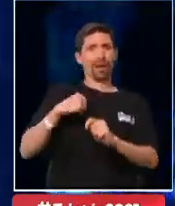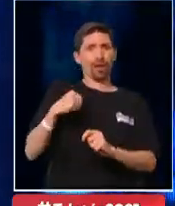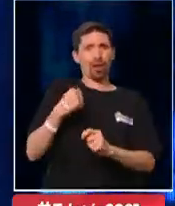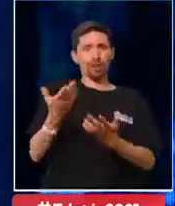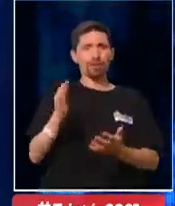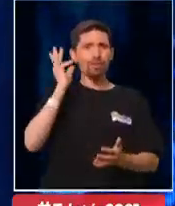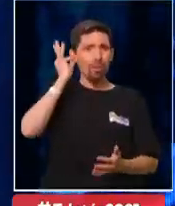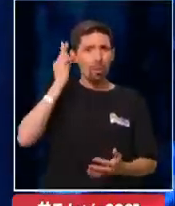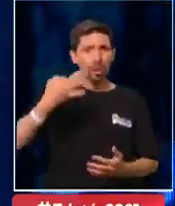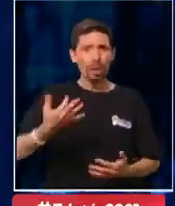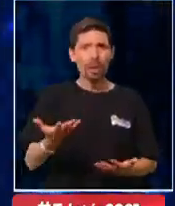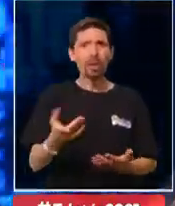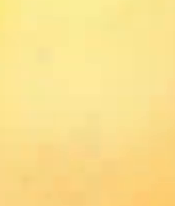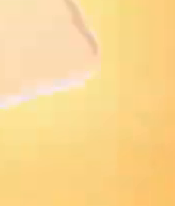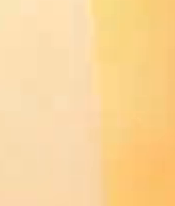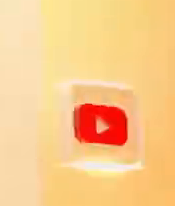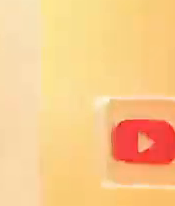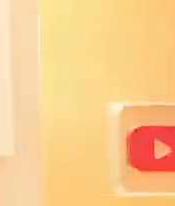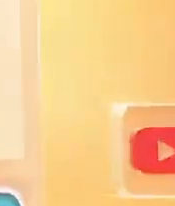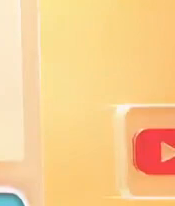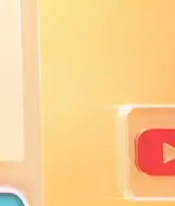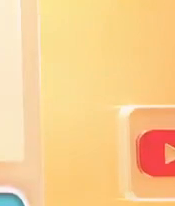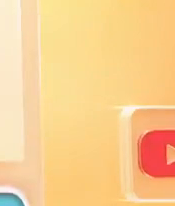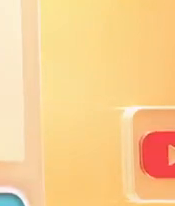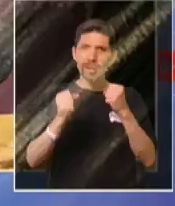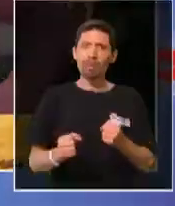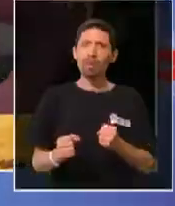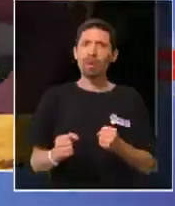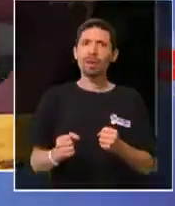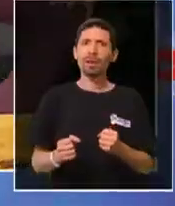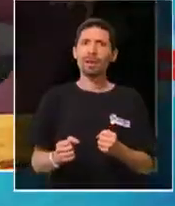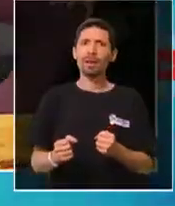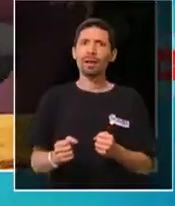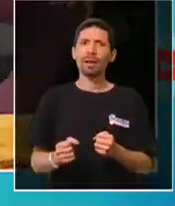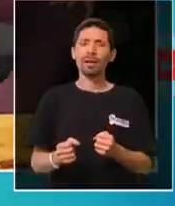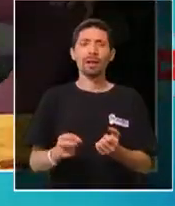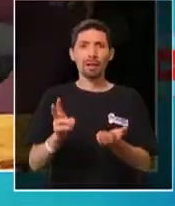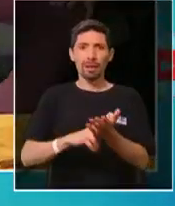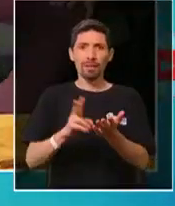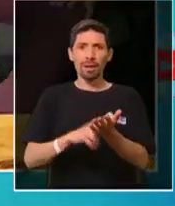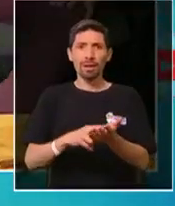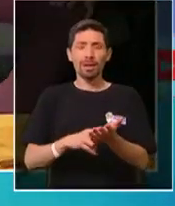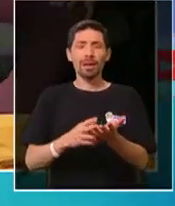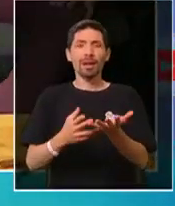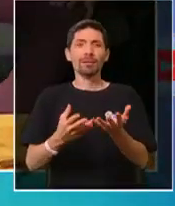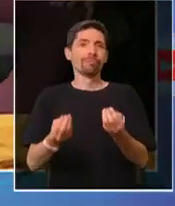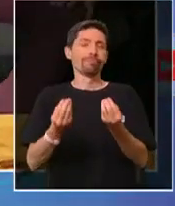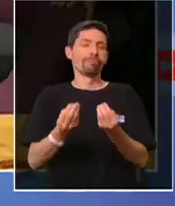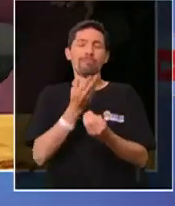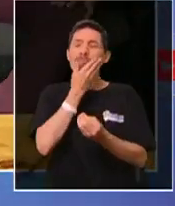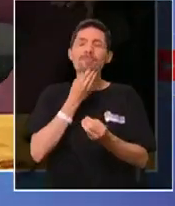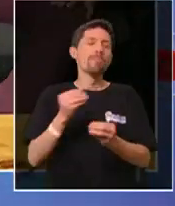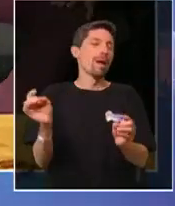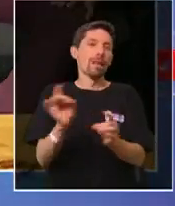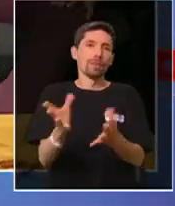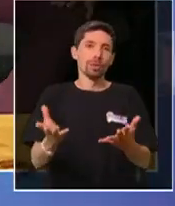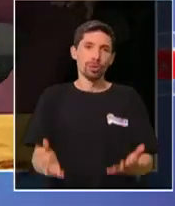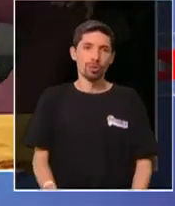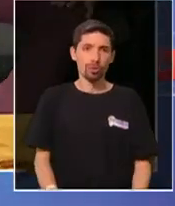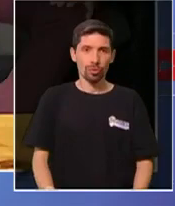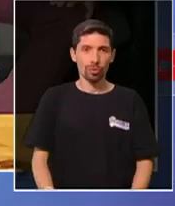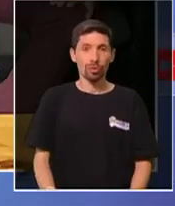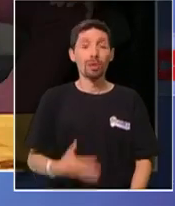en mujer, y es capaz de hacer realmente algo maravilloso. Me